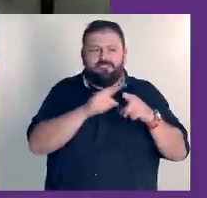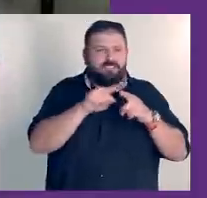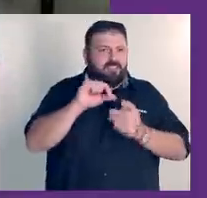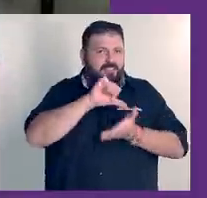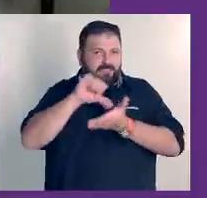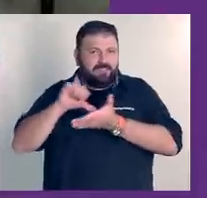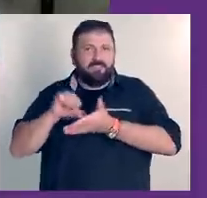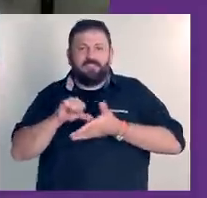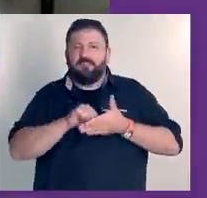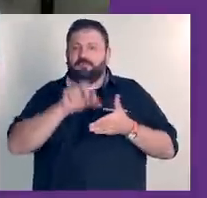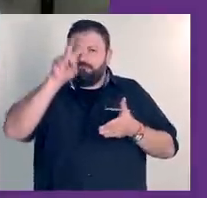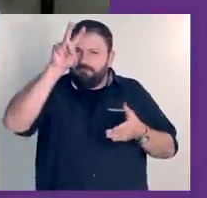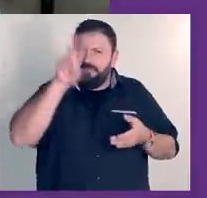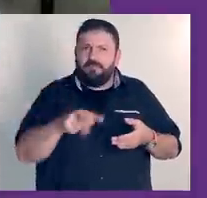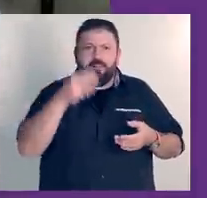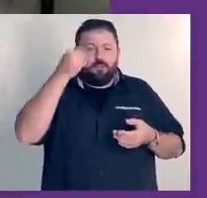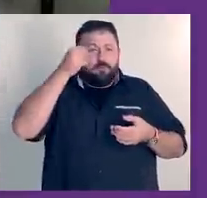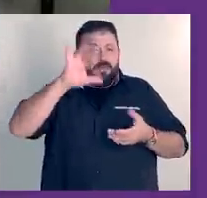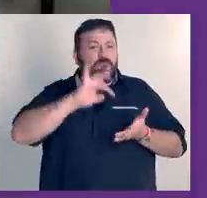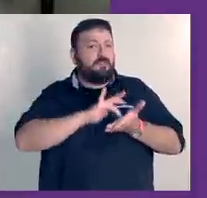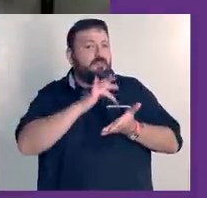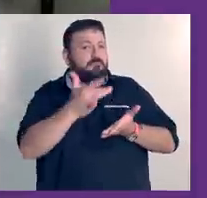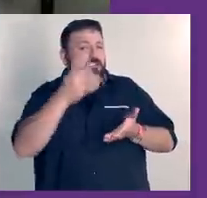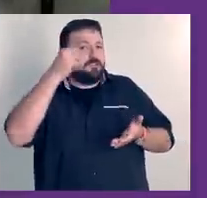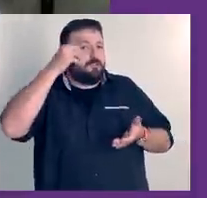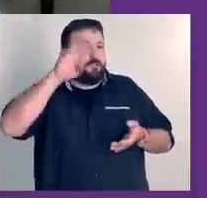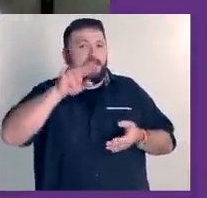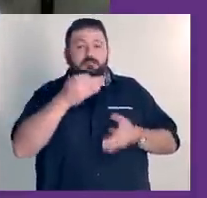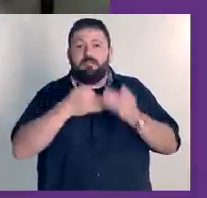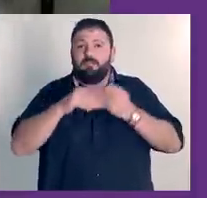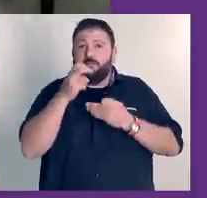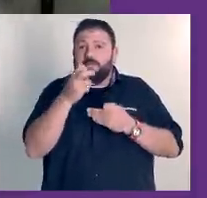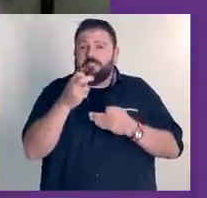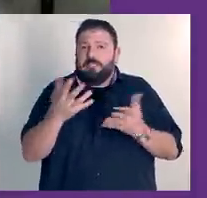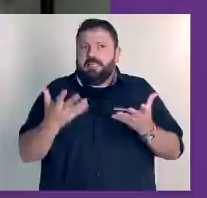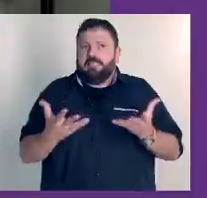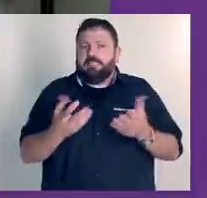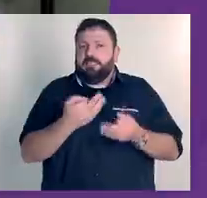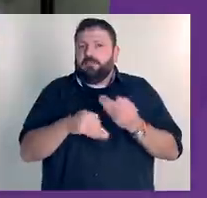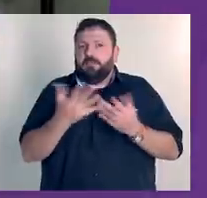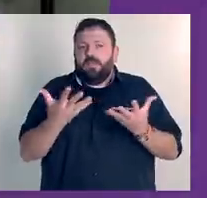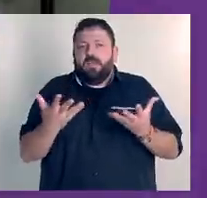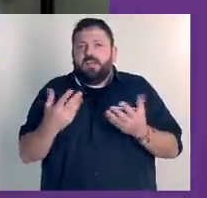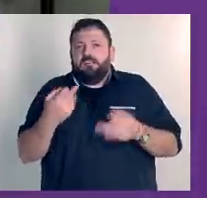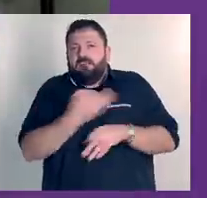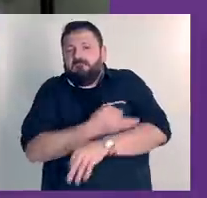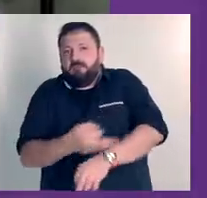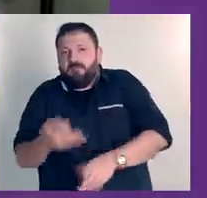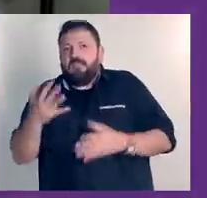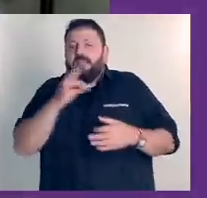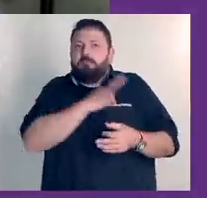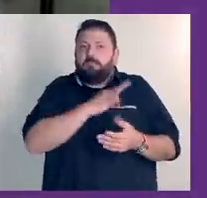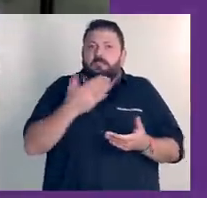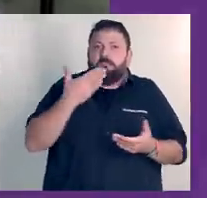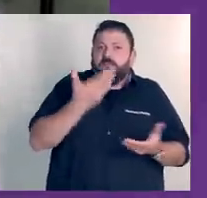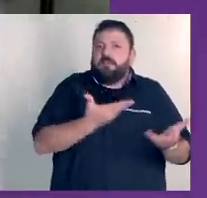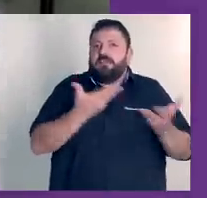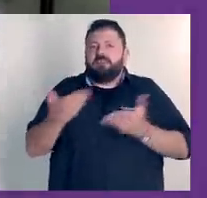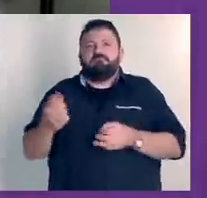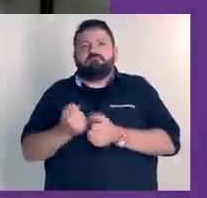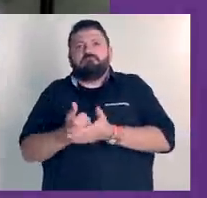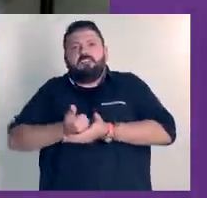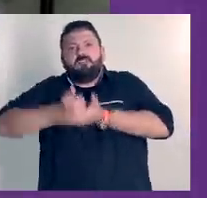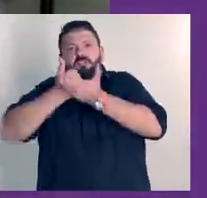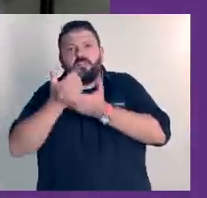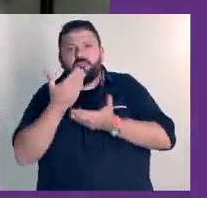que de verdad Omnilife, gracias, de verdad gracias por esa empatía que han tenido con todas las familias yucatecas y que nos han ayudado a seguir saliendo